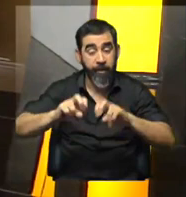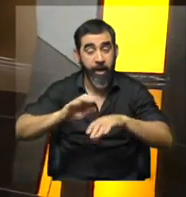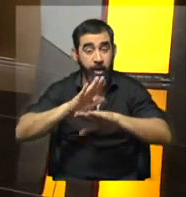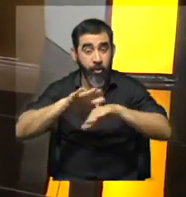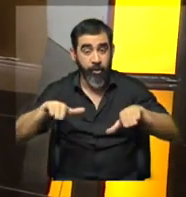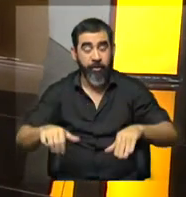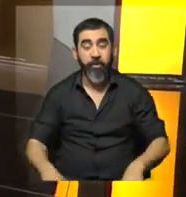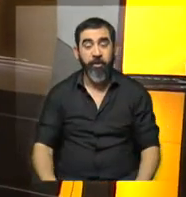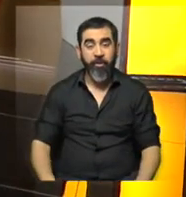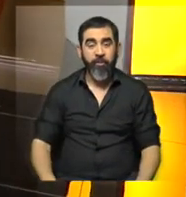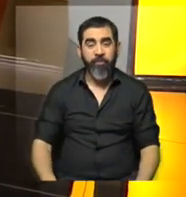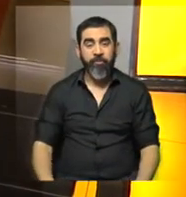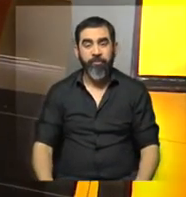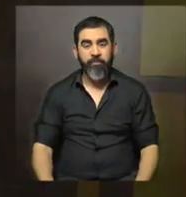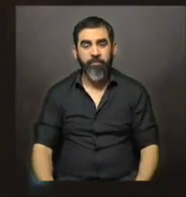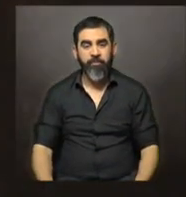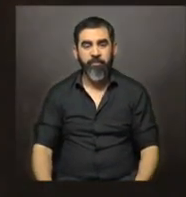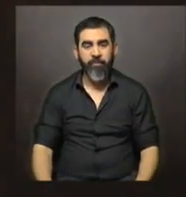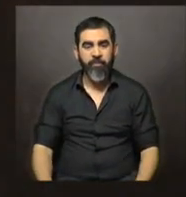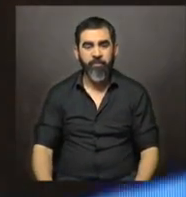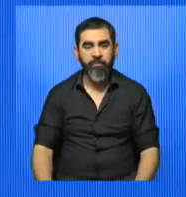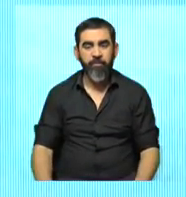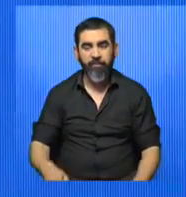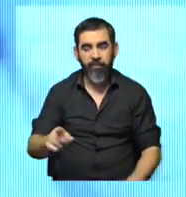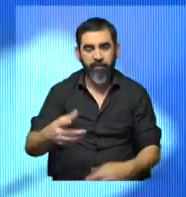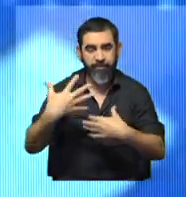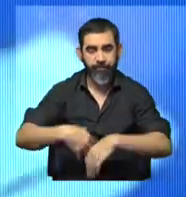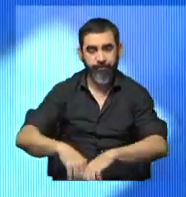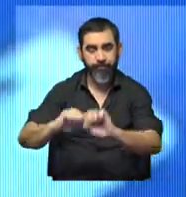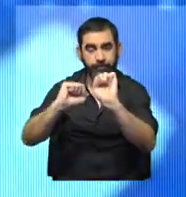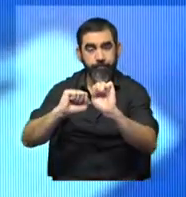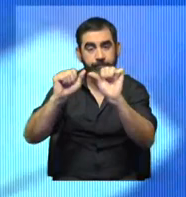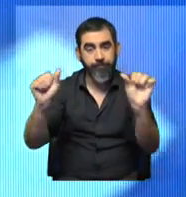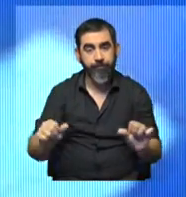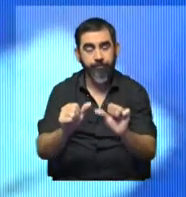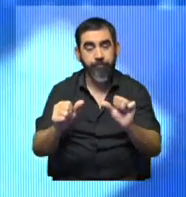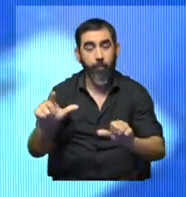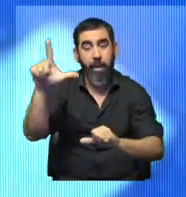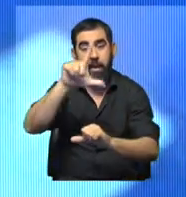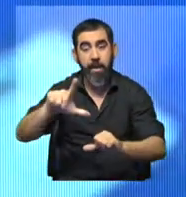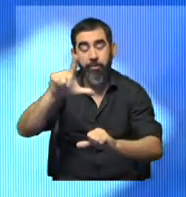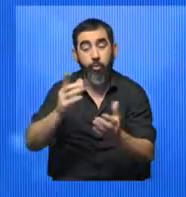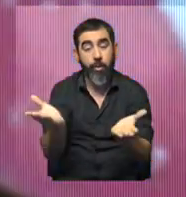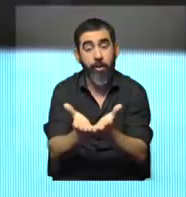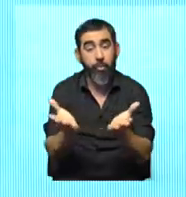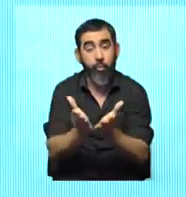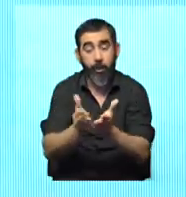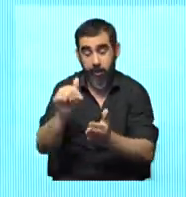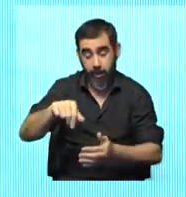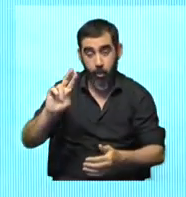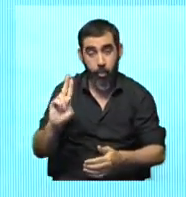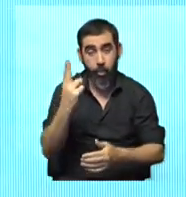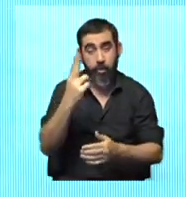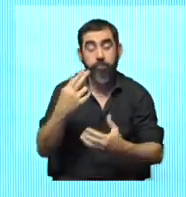como que ese diagnóstico que pudimos hacer en población liceal uruguaya nos llevó